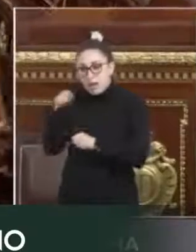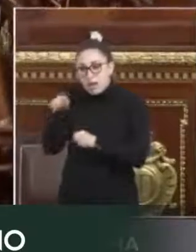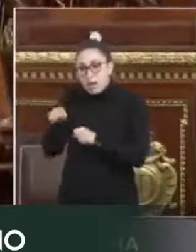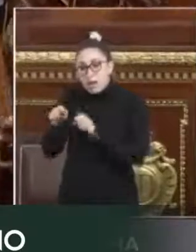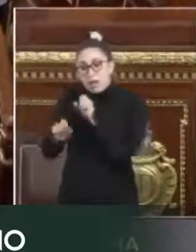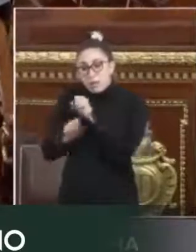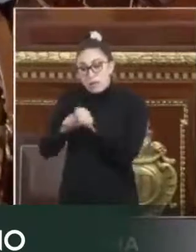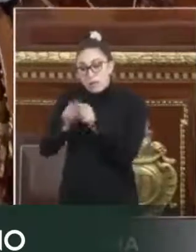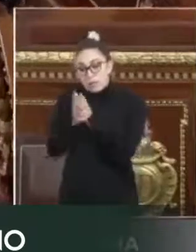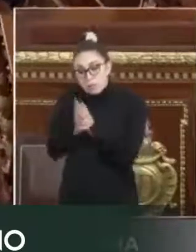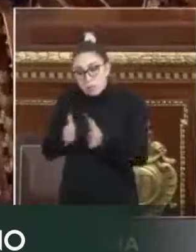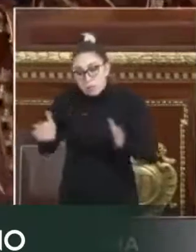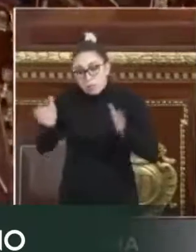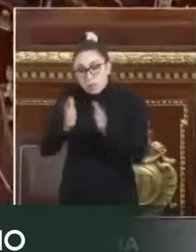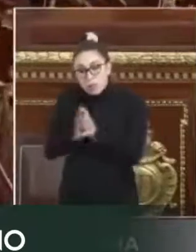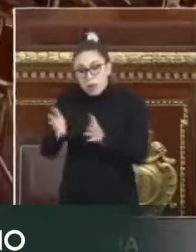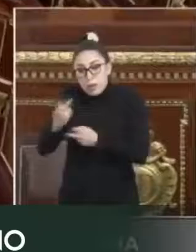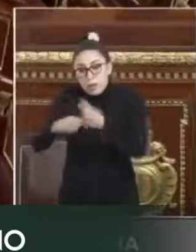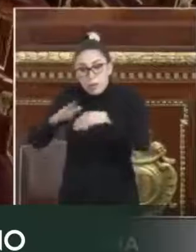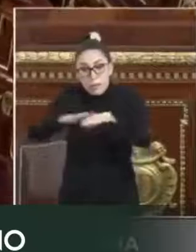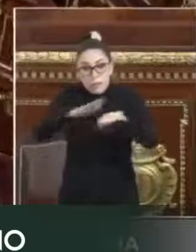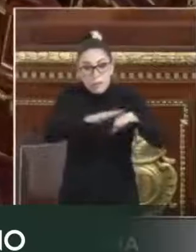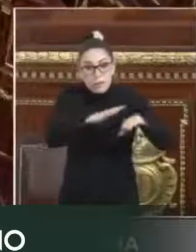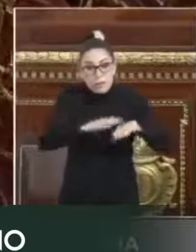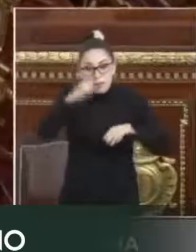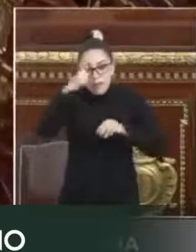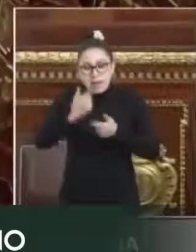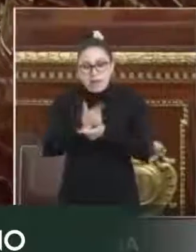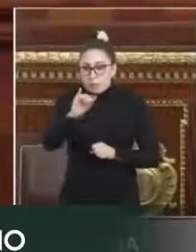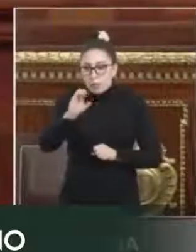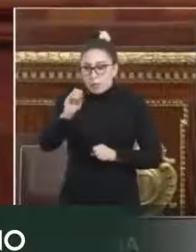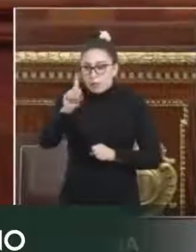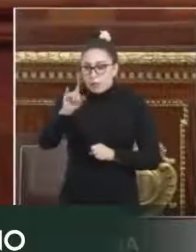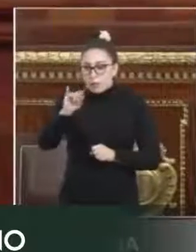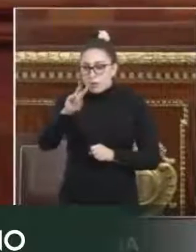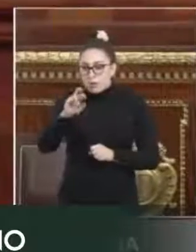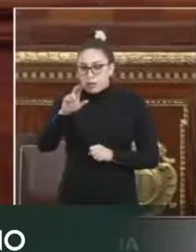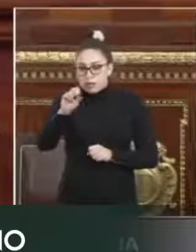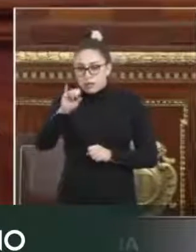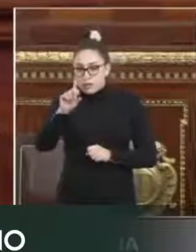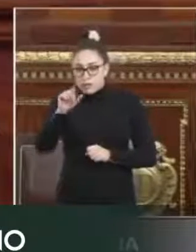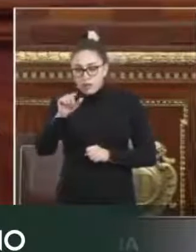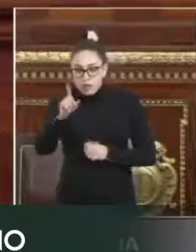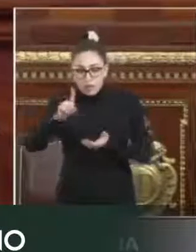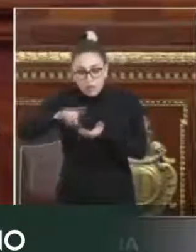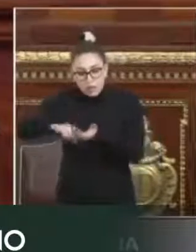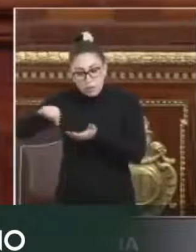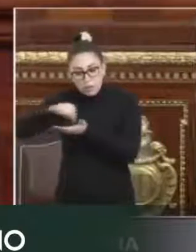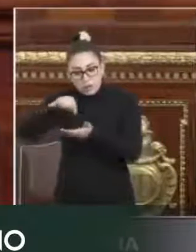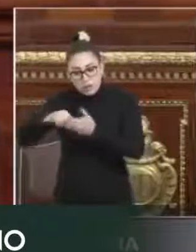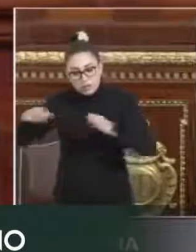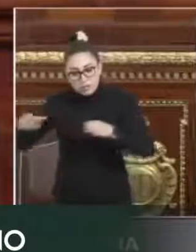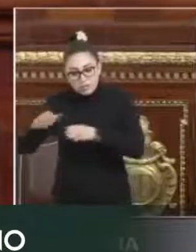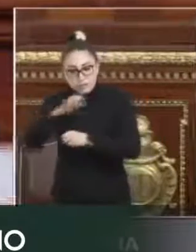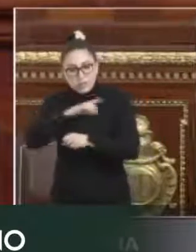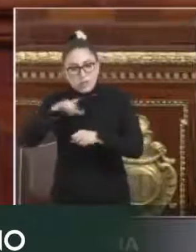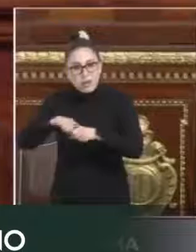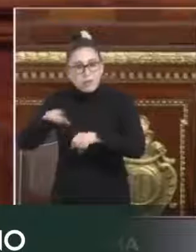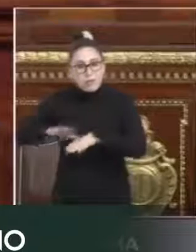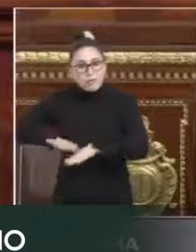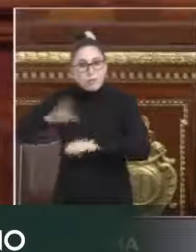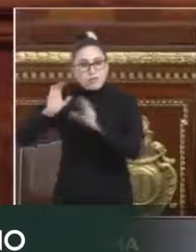de verificación y vigilancia sobre el cumplimiento de la legislación aplicable a las Unidades de Manejo para la Conservación de Vida Silvestre,